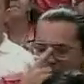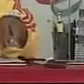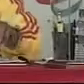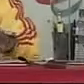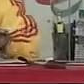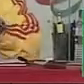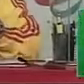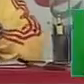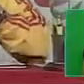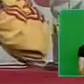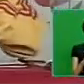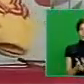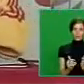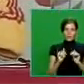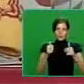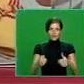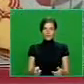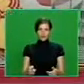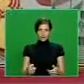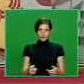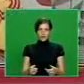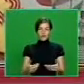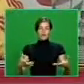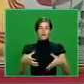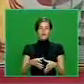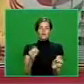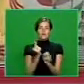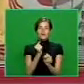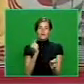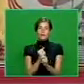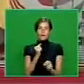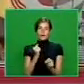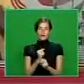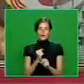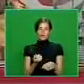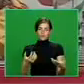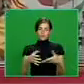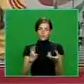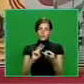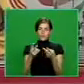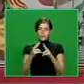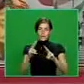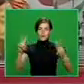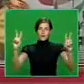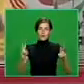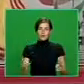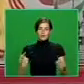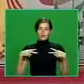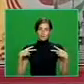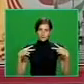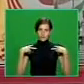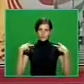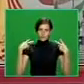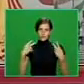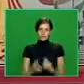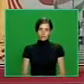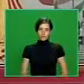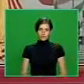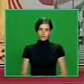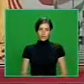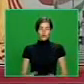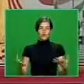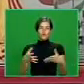para iniciar esta reunión de trabajo del movimiento por la paz y la vida